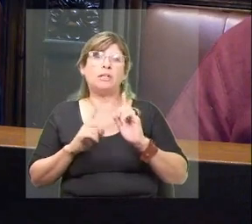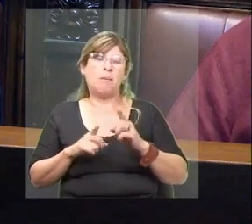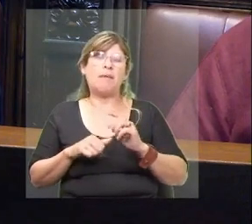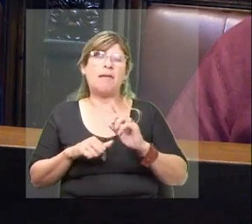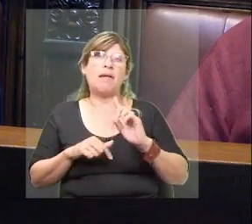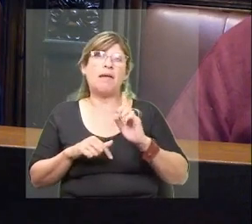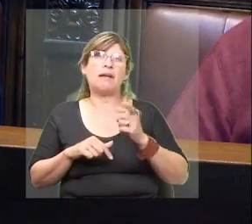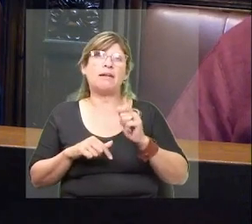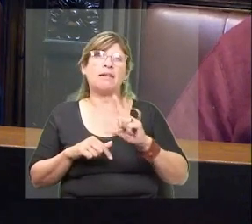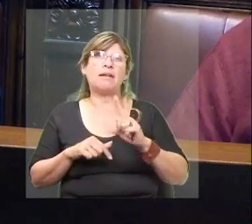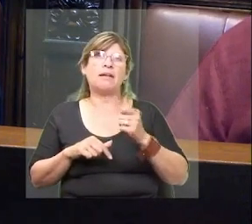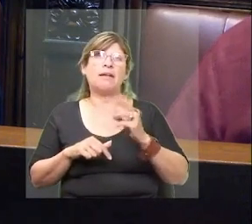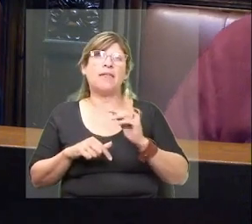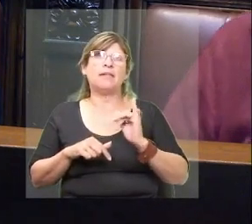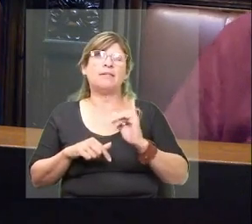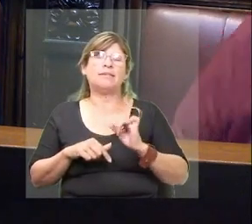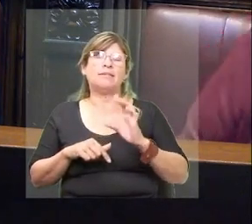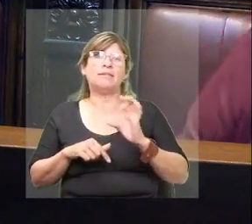por supuesto que a Claudia,